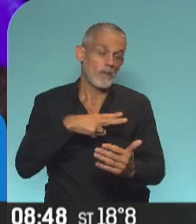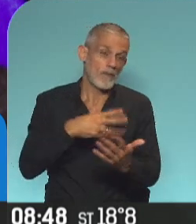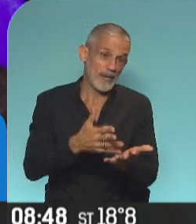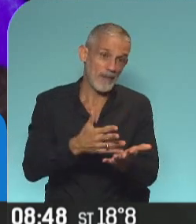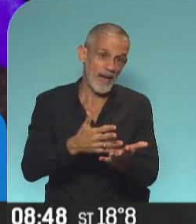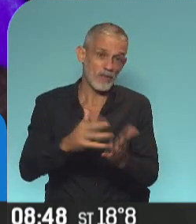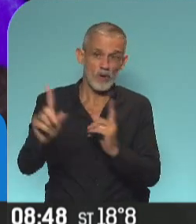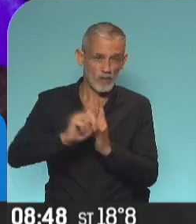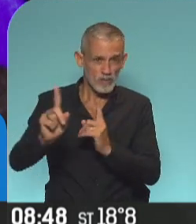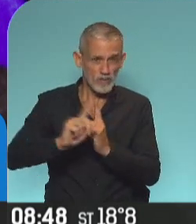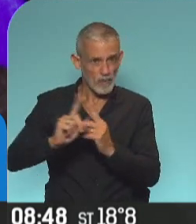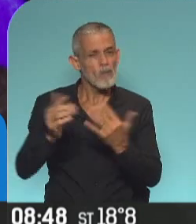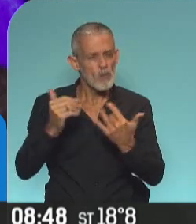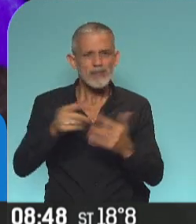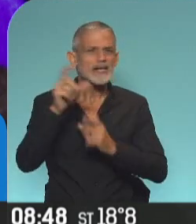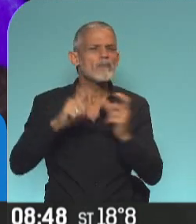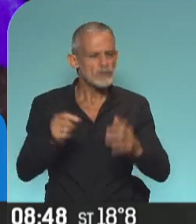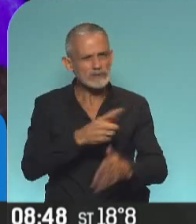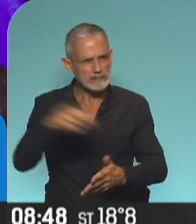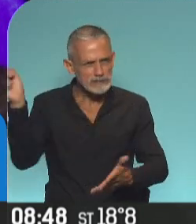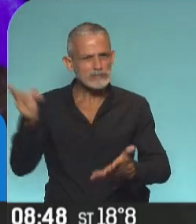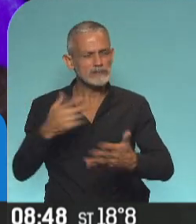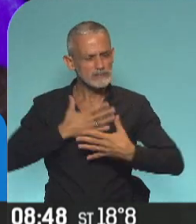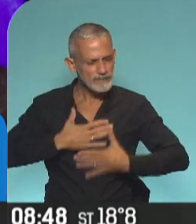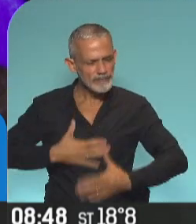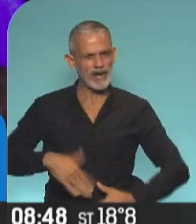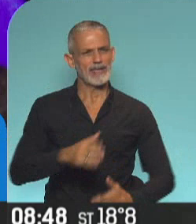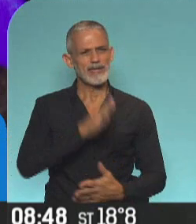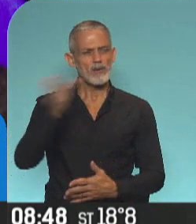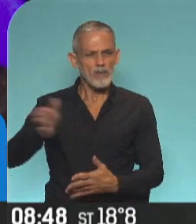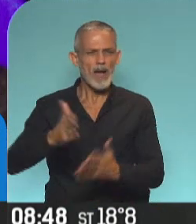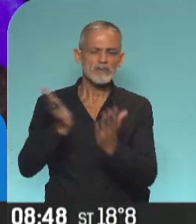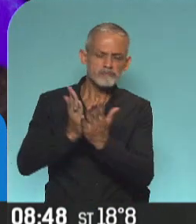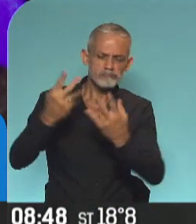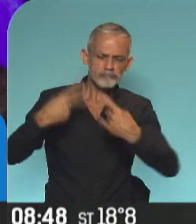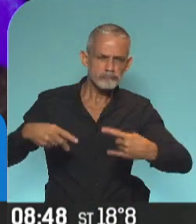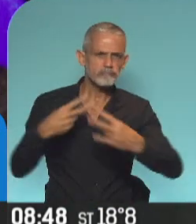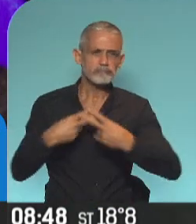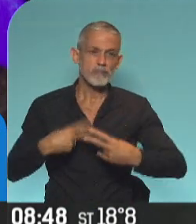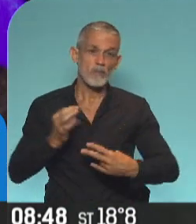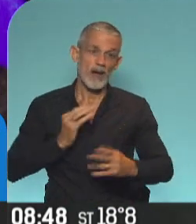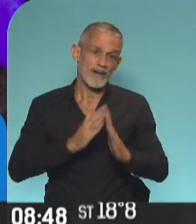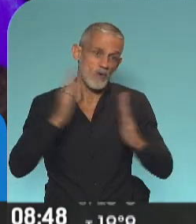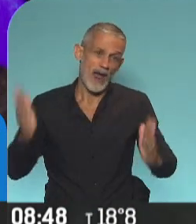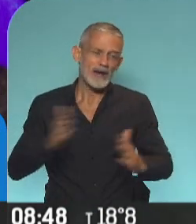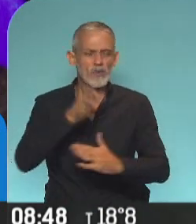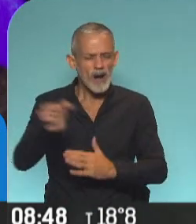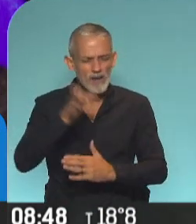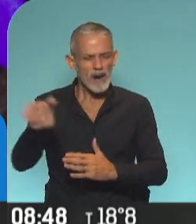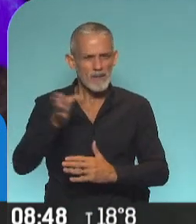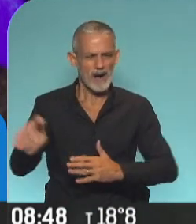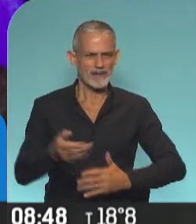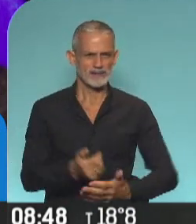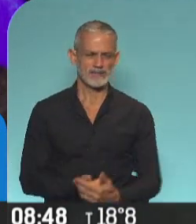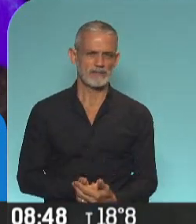atendemos paciente entonces la gente tiene que ir con tranquilidad hacer sus estudios anuales doctor en su caso como ha sido